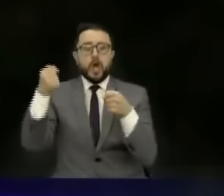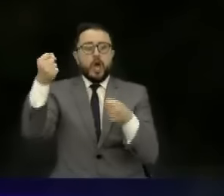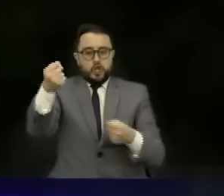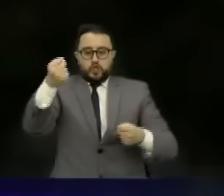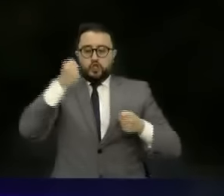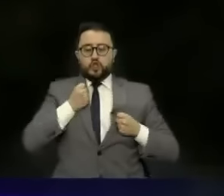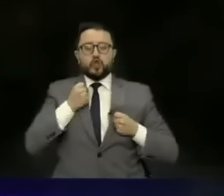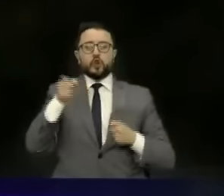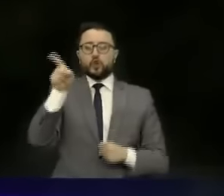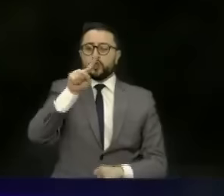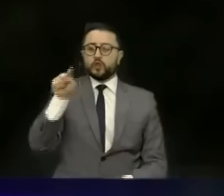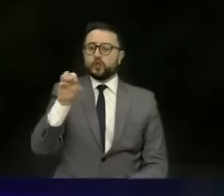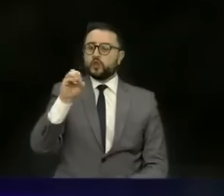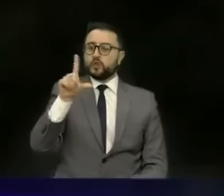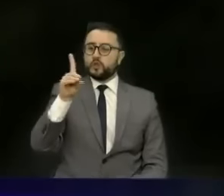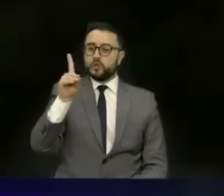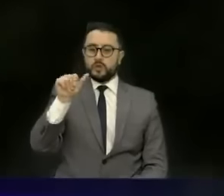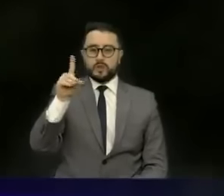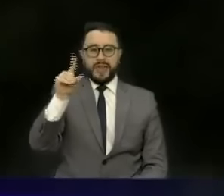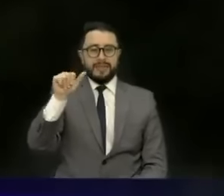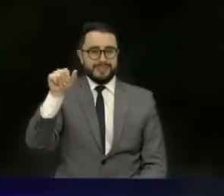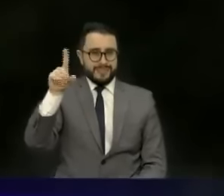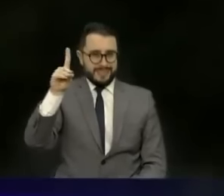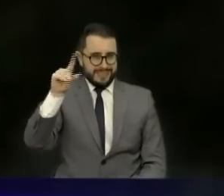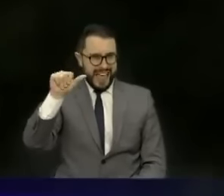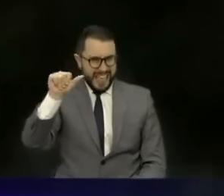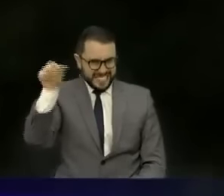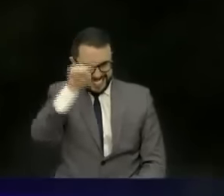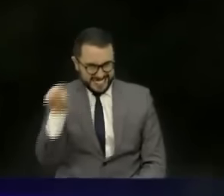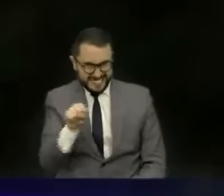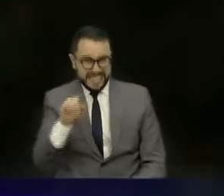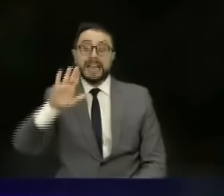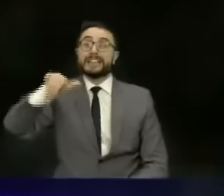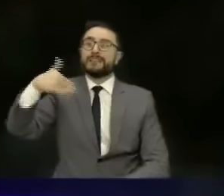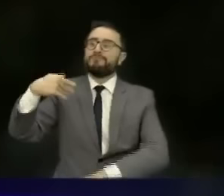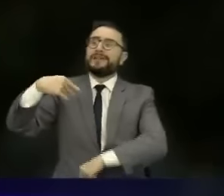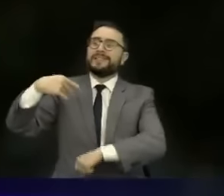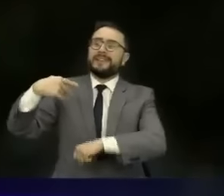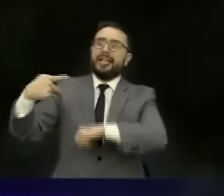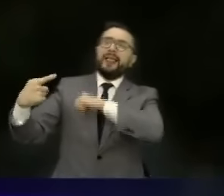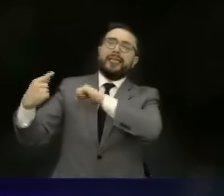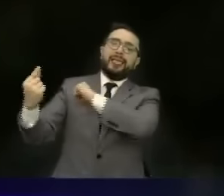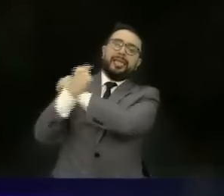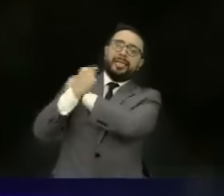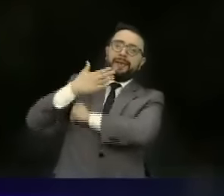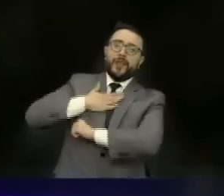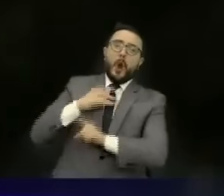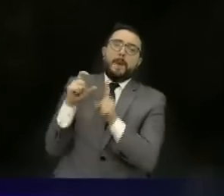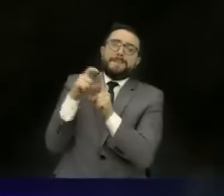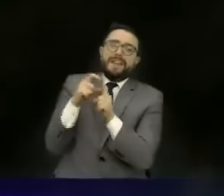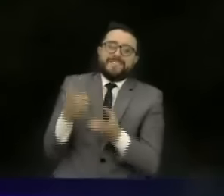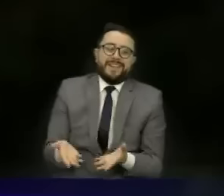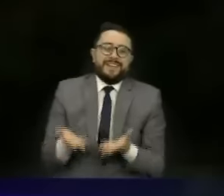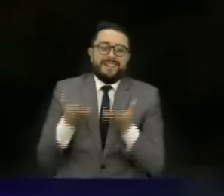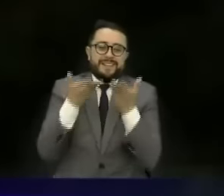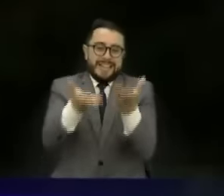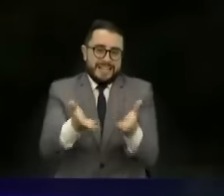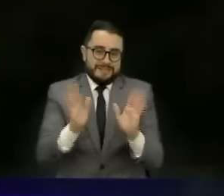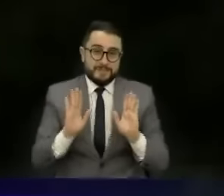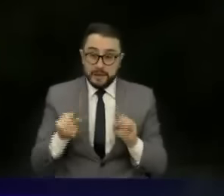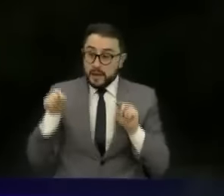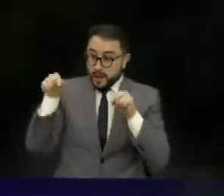Soldadas, no sé si me repriman decir la palabra, soldadas. En la Armada es donde menos